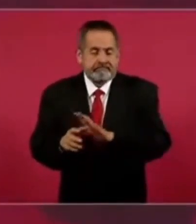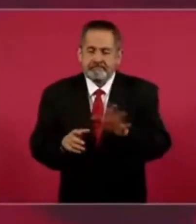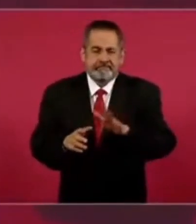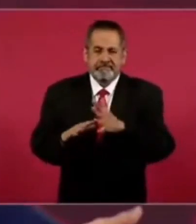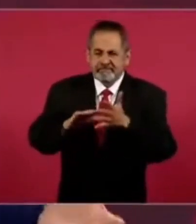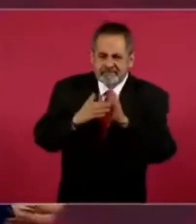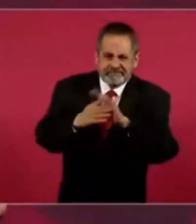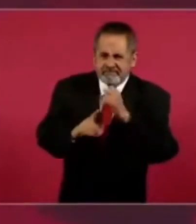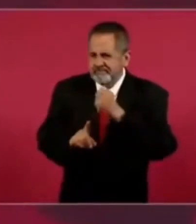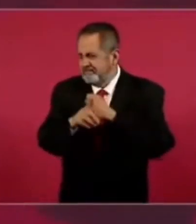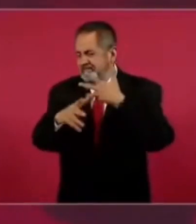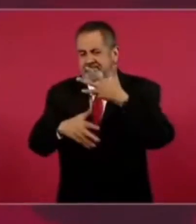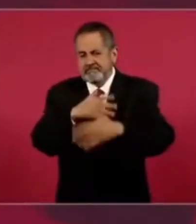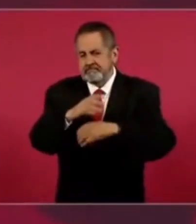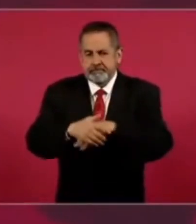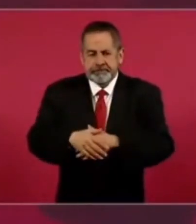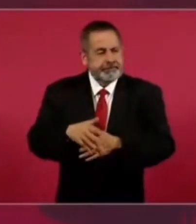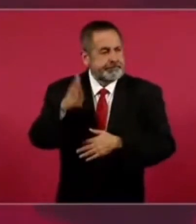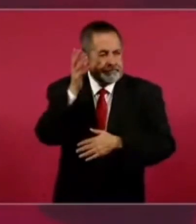iba a haber represión.